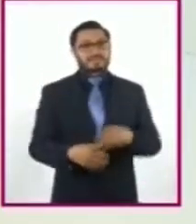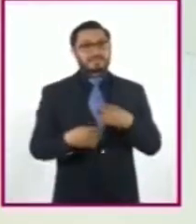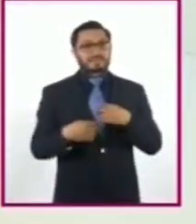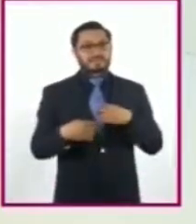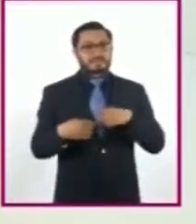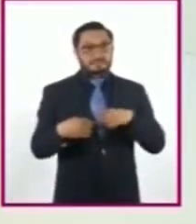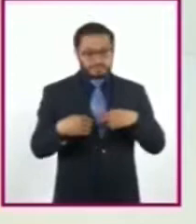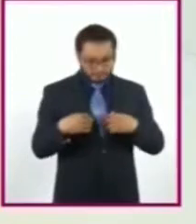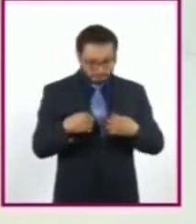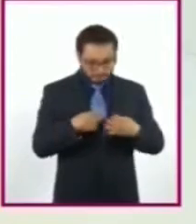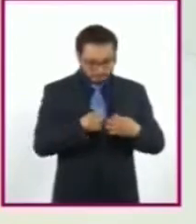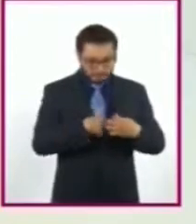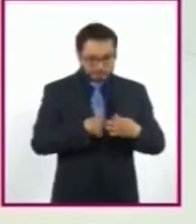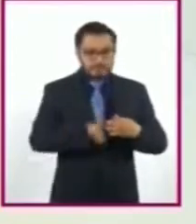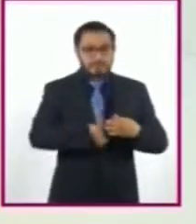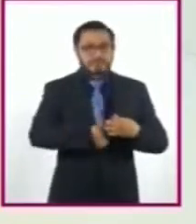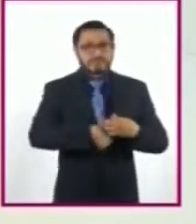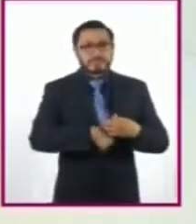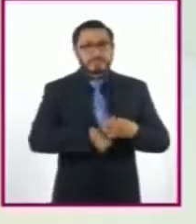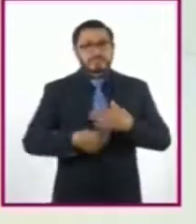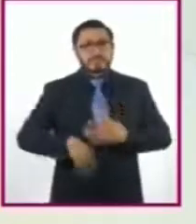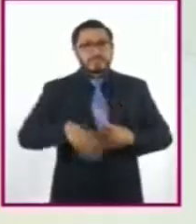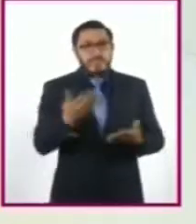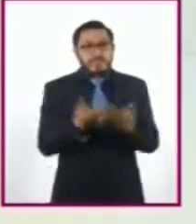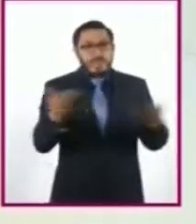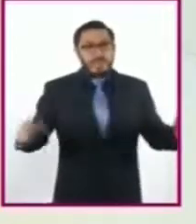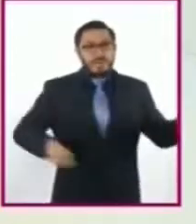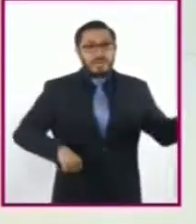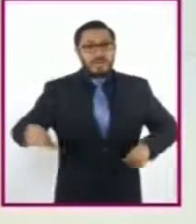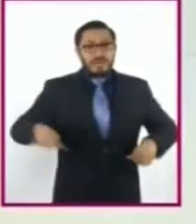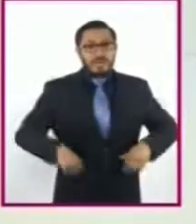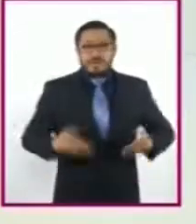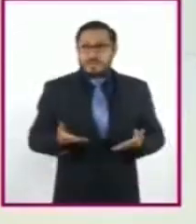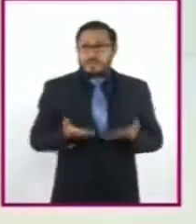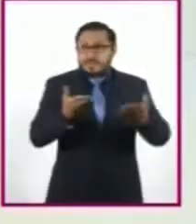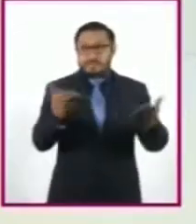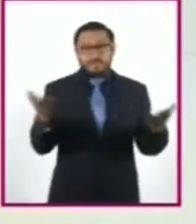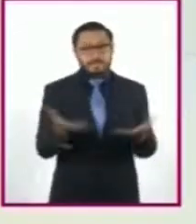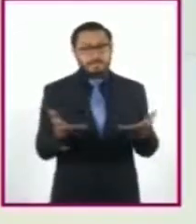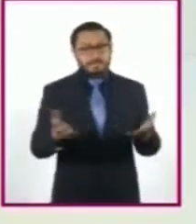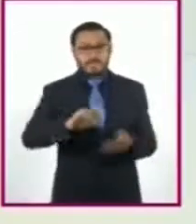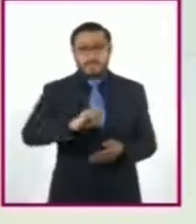Ahora, les invito a realizar la siguiente actividad. En otra